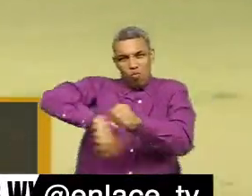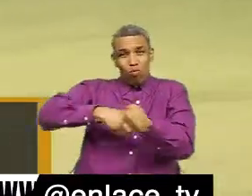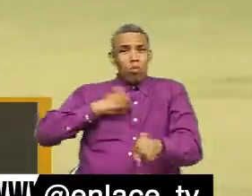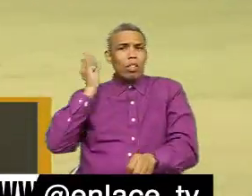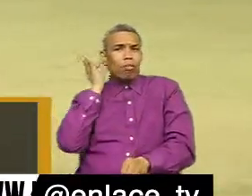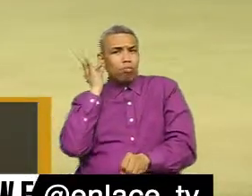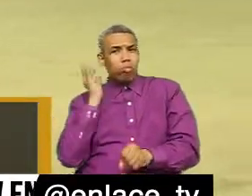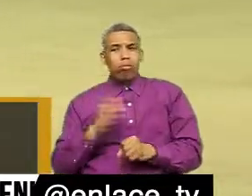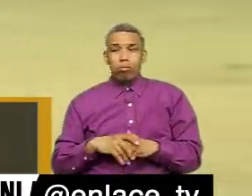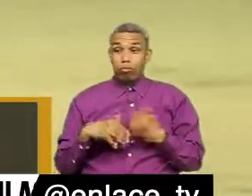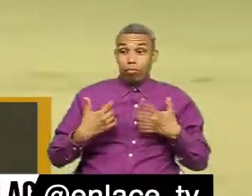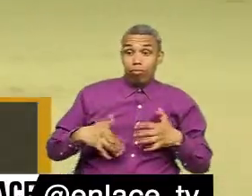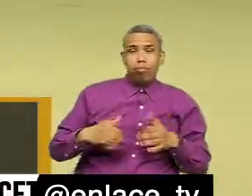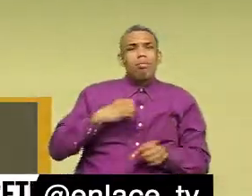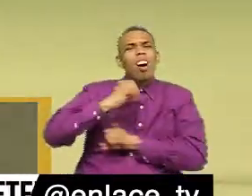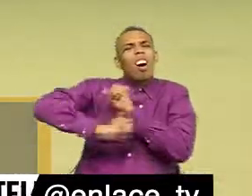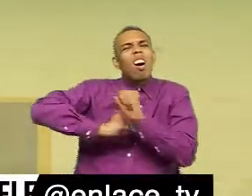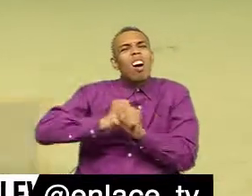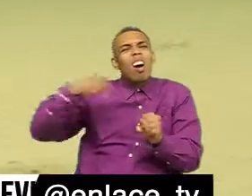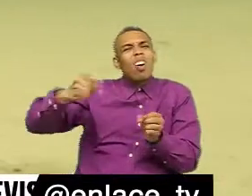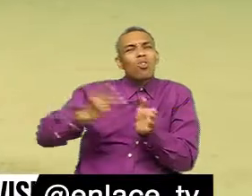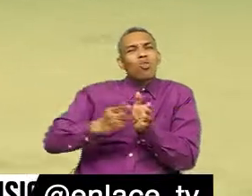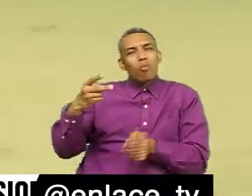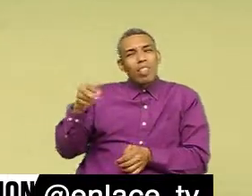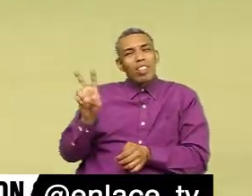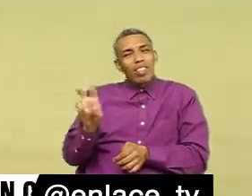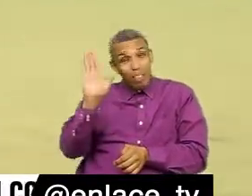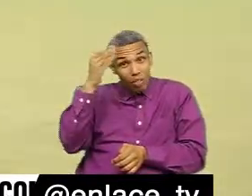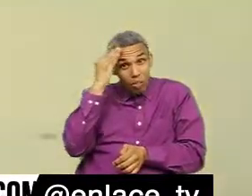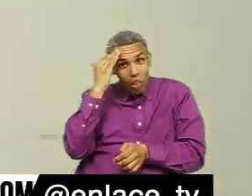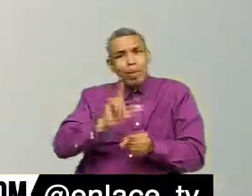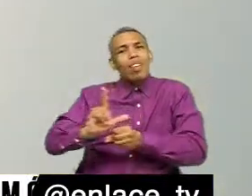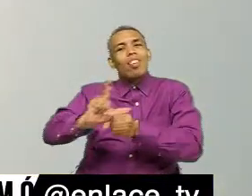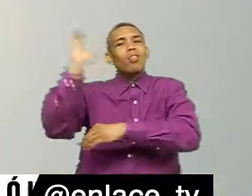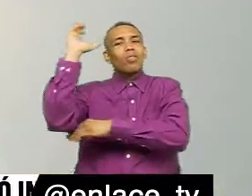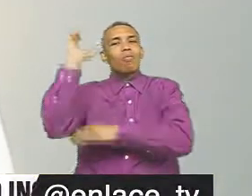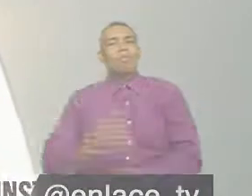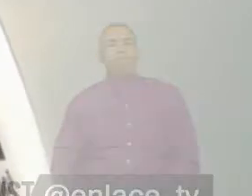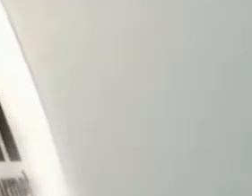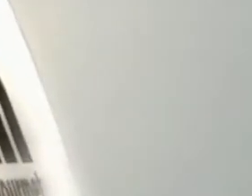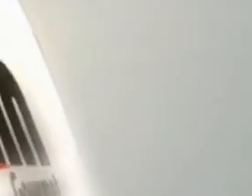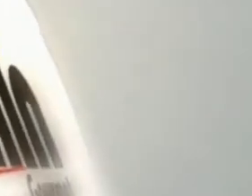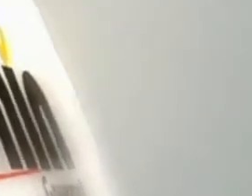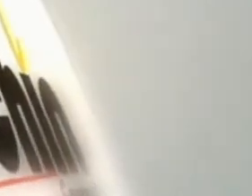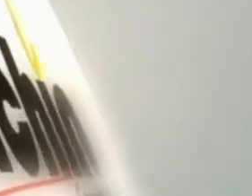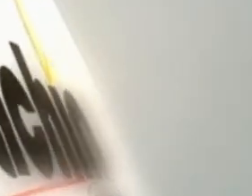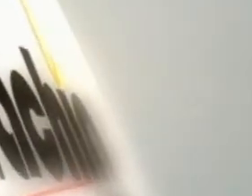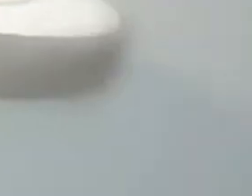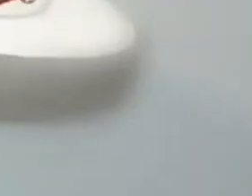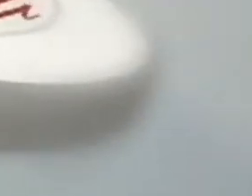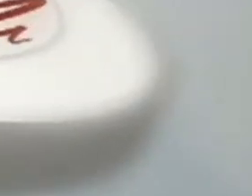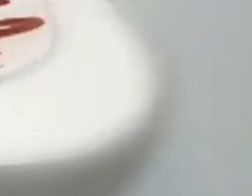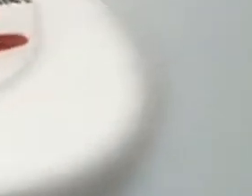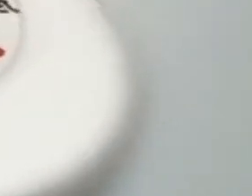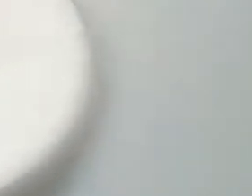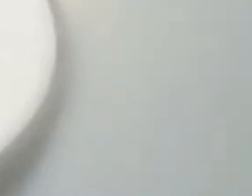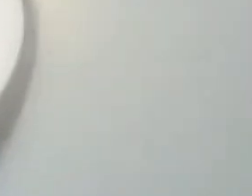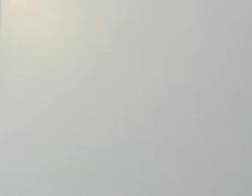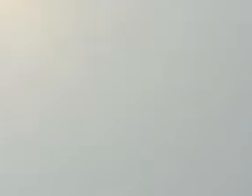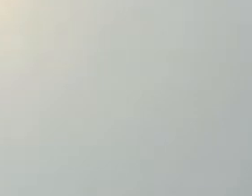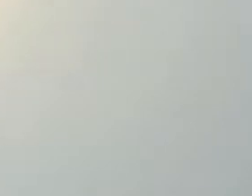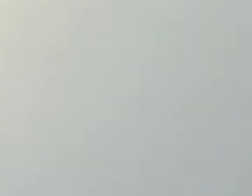hecho de que a partir de este año esté en el rentado profesional de Colombia. Hasta aquí los deportes, con el patrocinio de